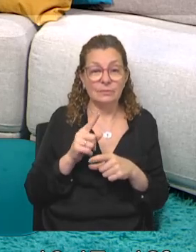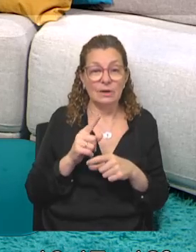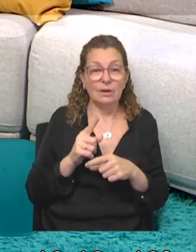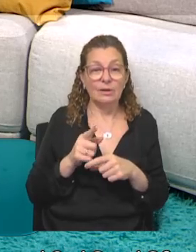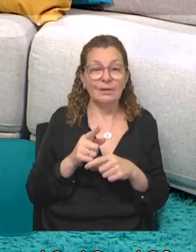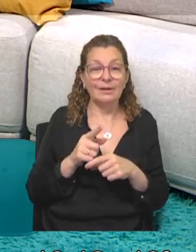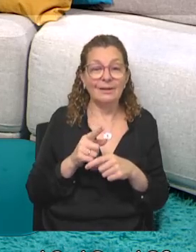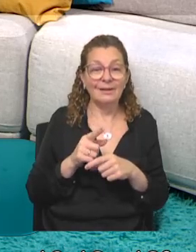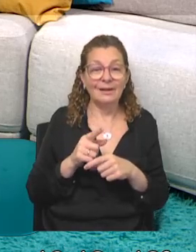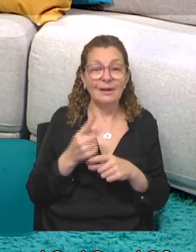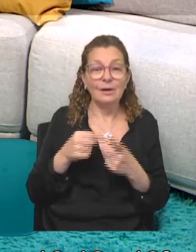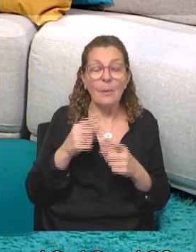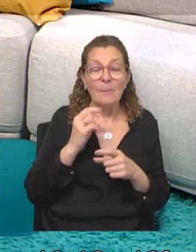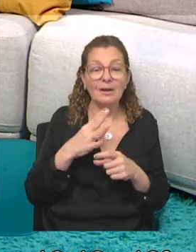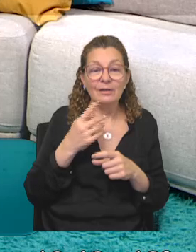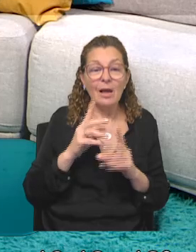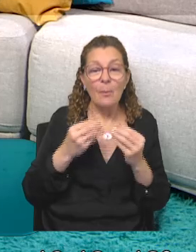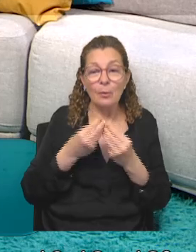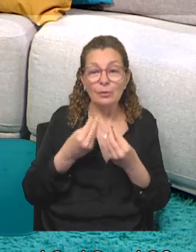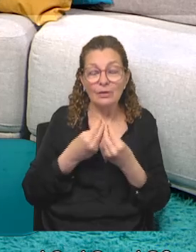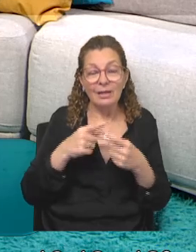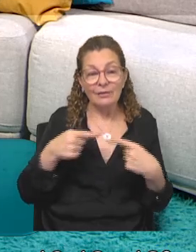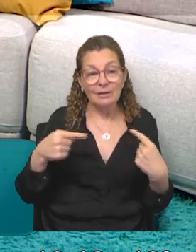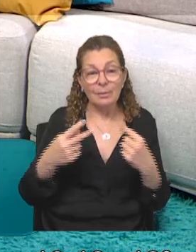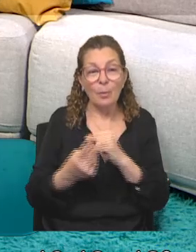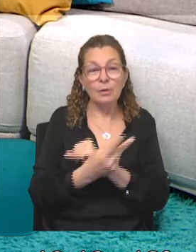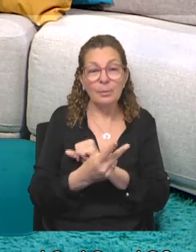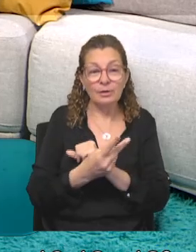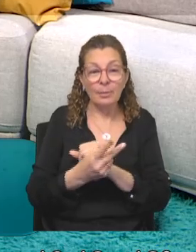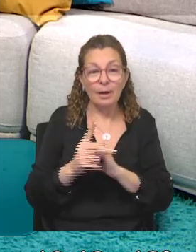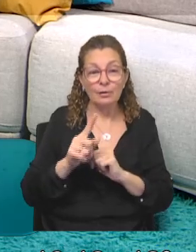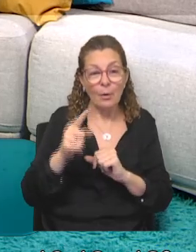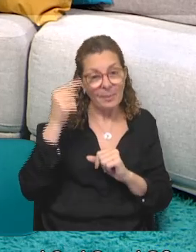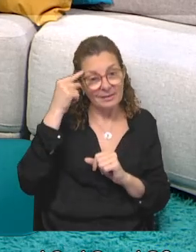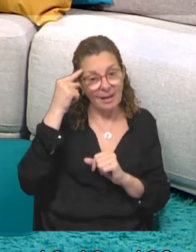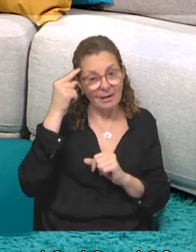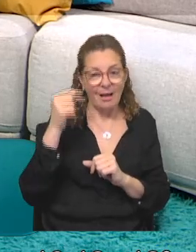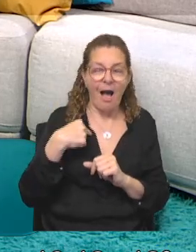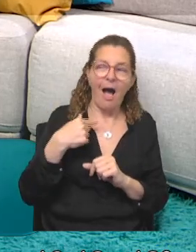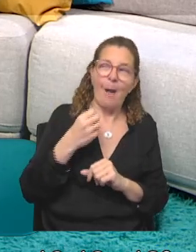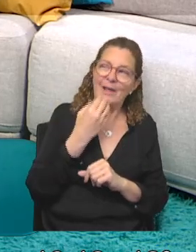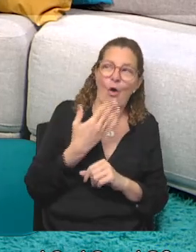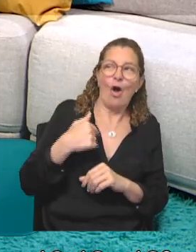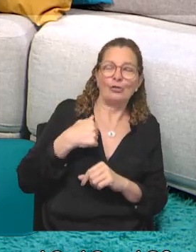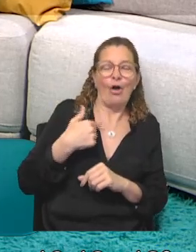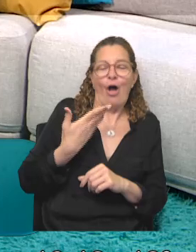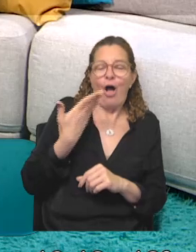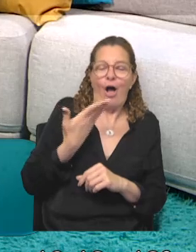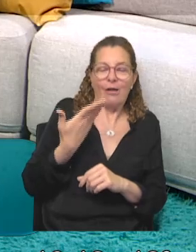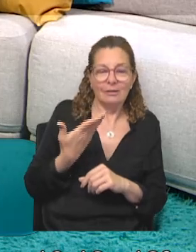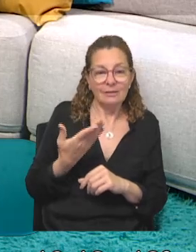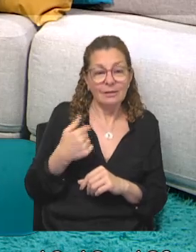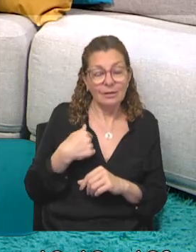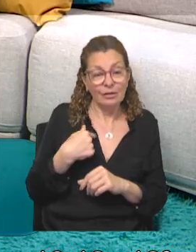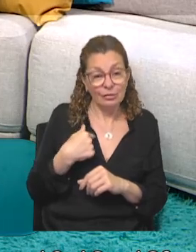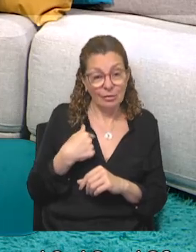pero dale. No, pero que muchas veces también es como una protección para no creértela. Sí. ¿Me explico? Sí. Porque si yo me